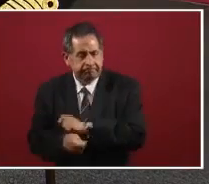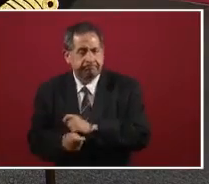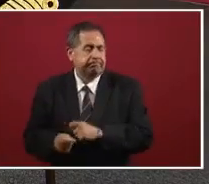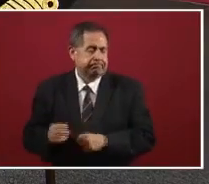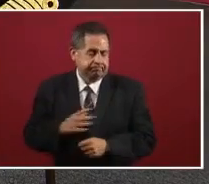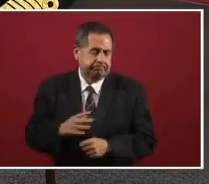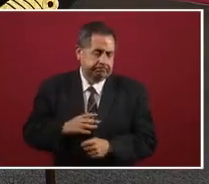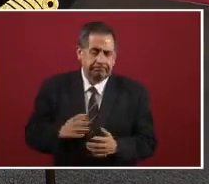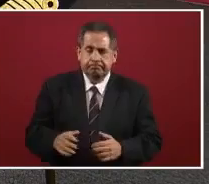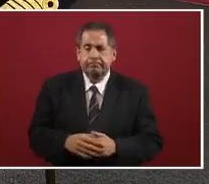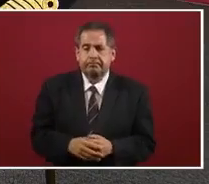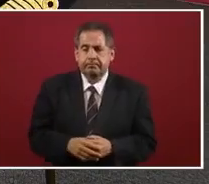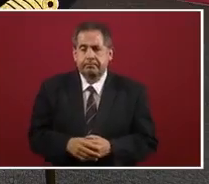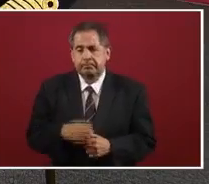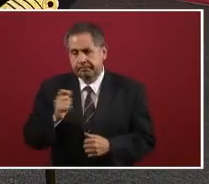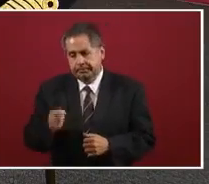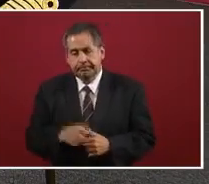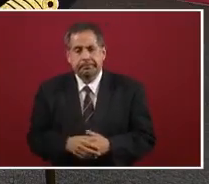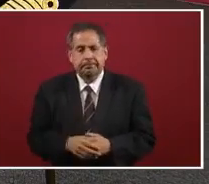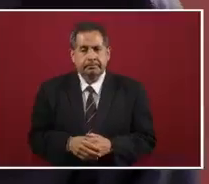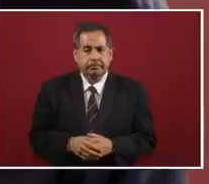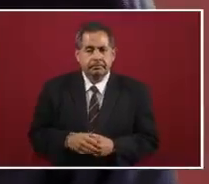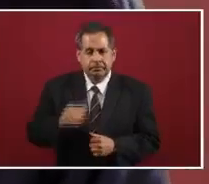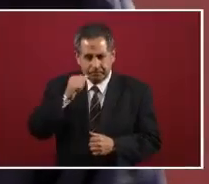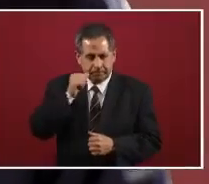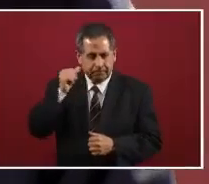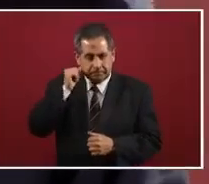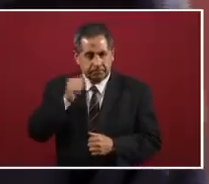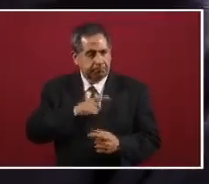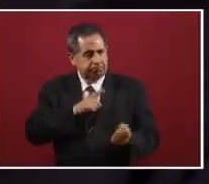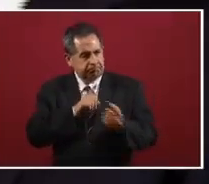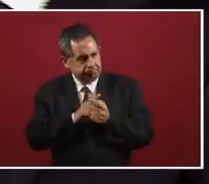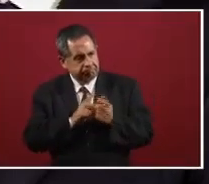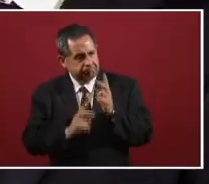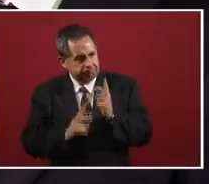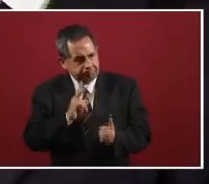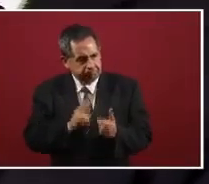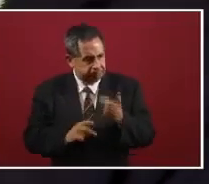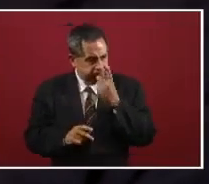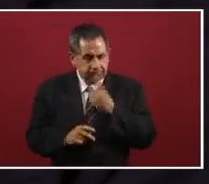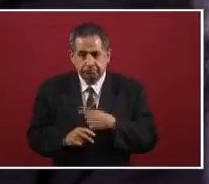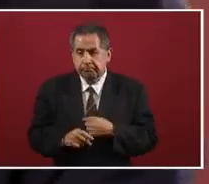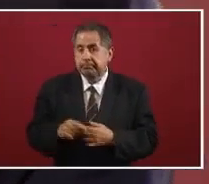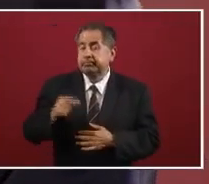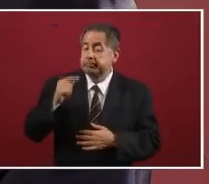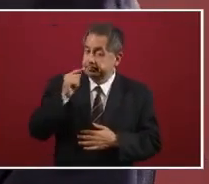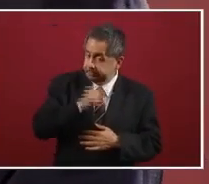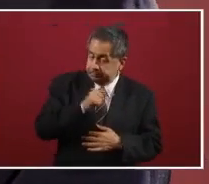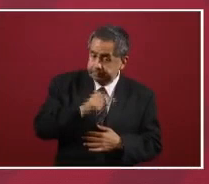Entonces, ayer vino a decirme que van